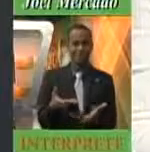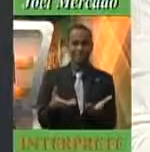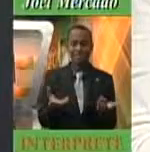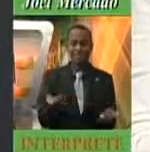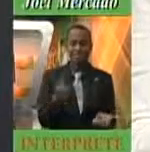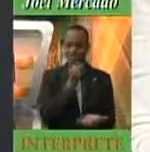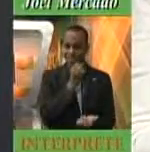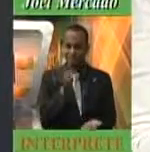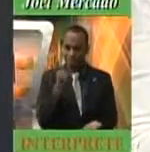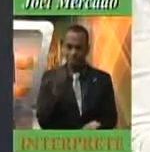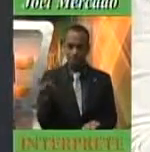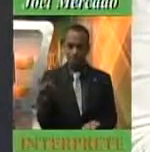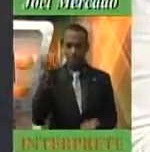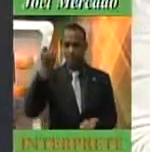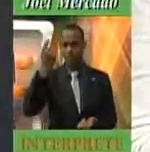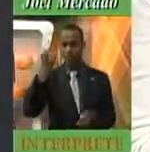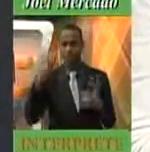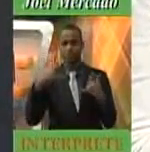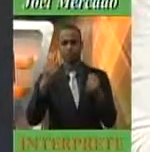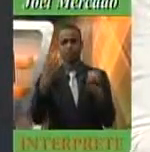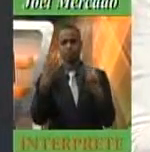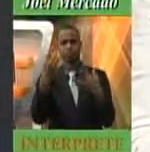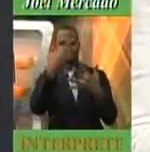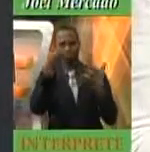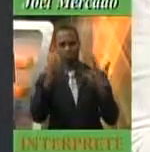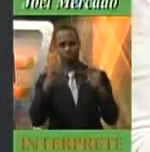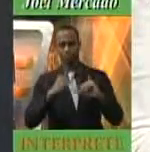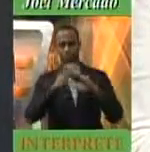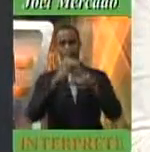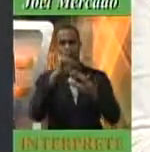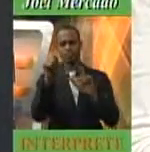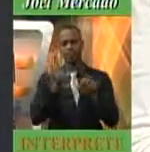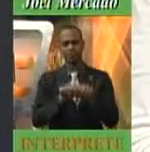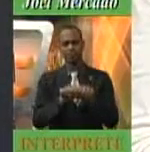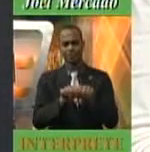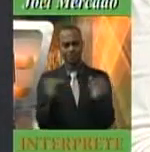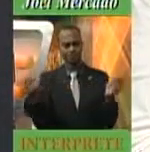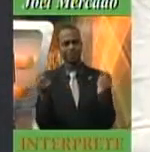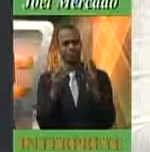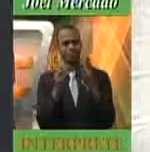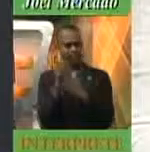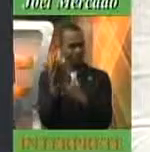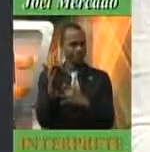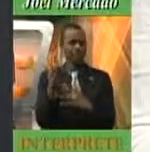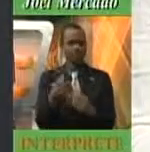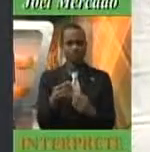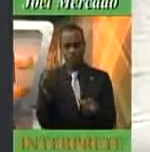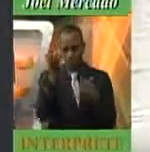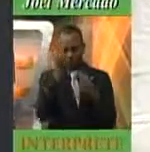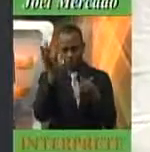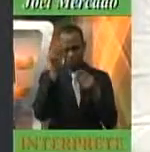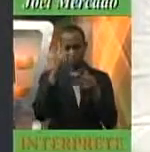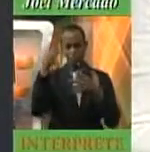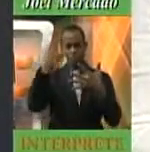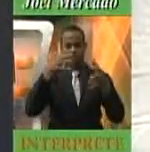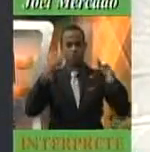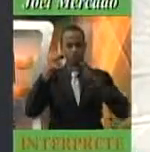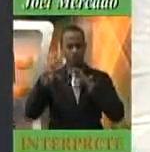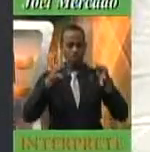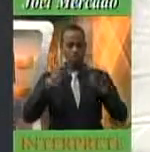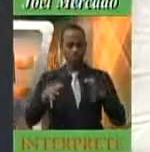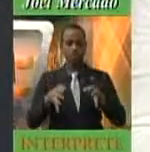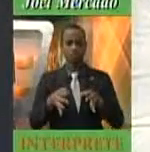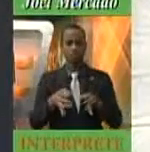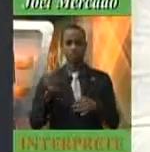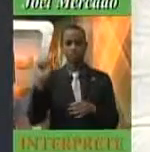Lamentablemente todavía hay mucha barrera que romper. En la información, sobre todo, en la concientización. Y la familia, la